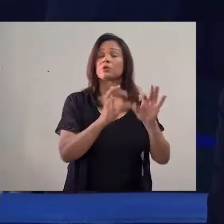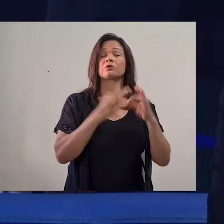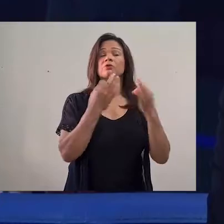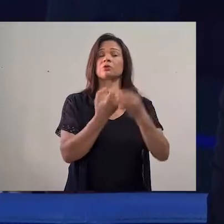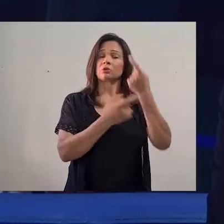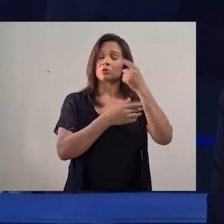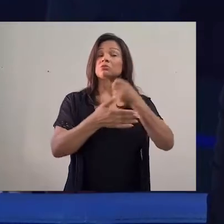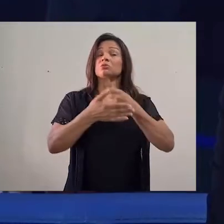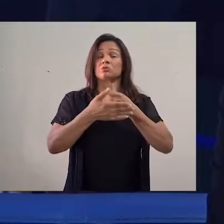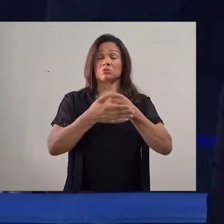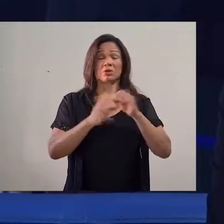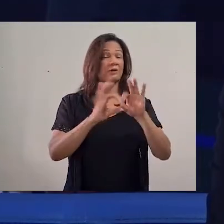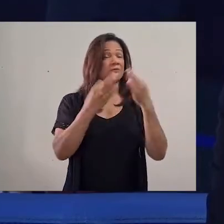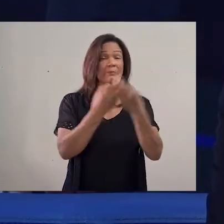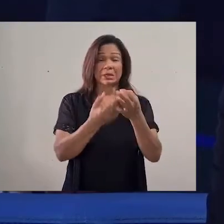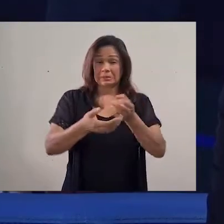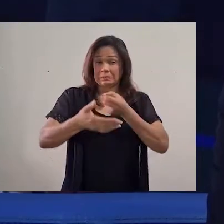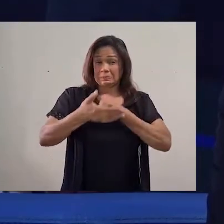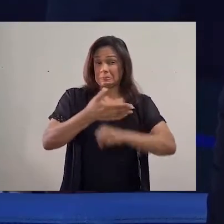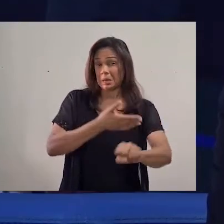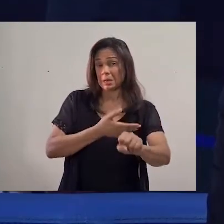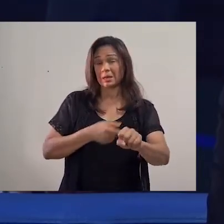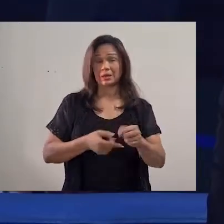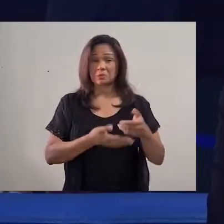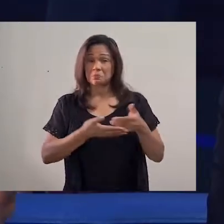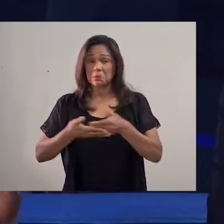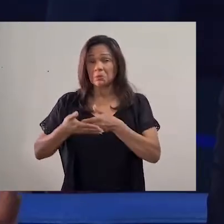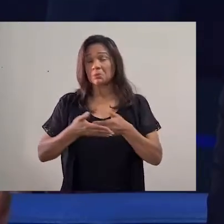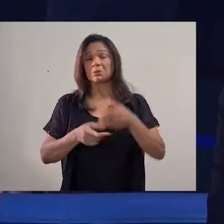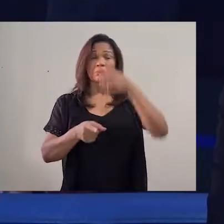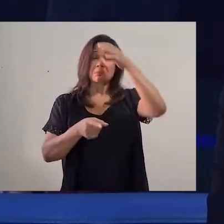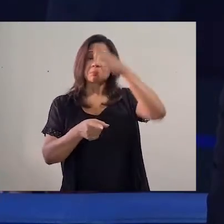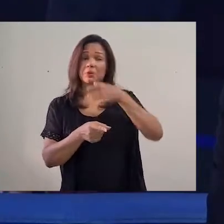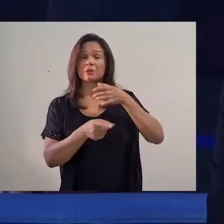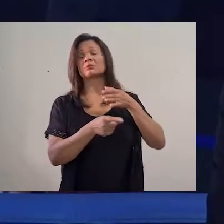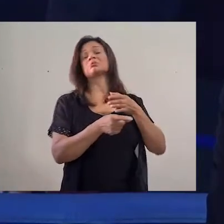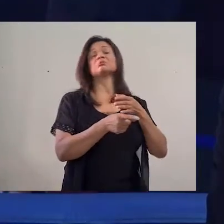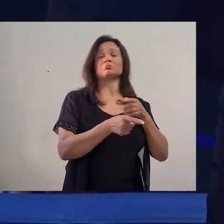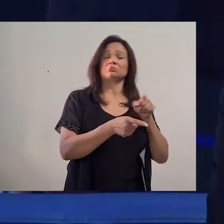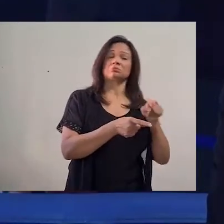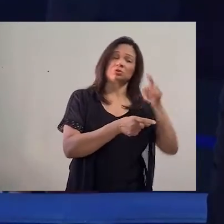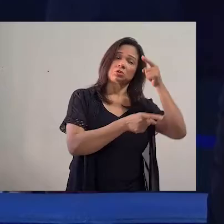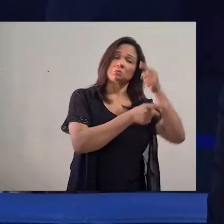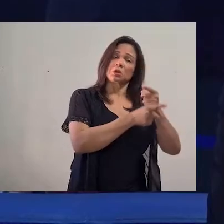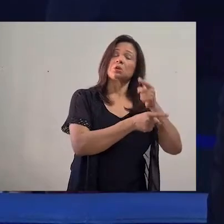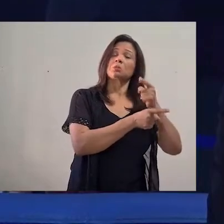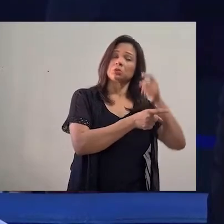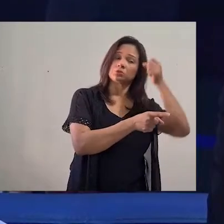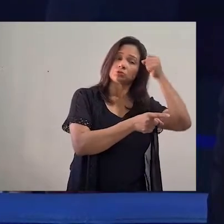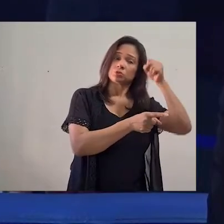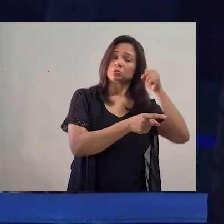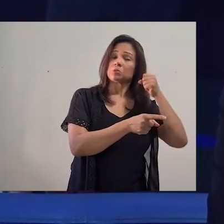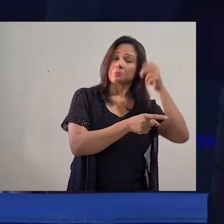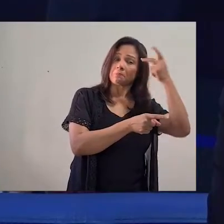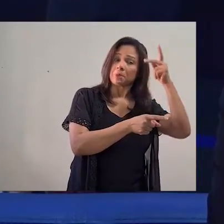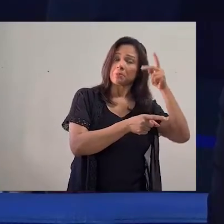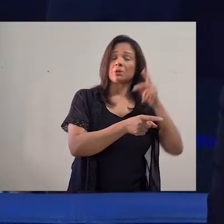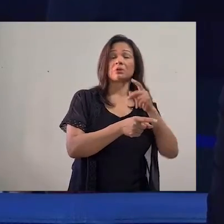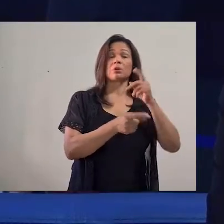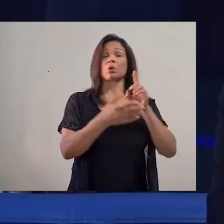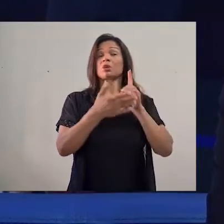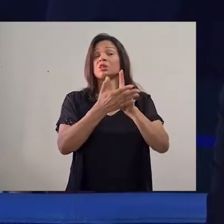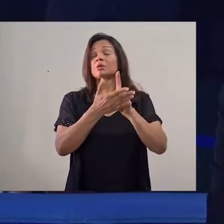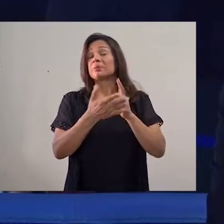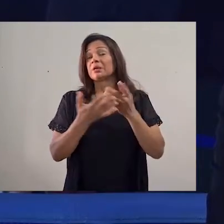a la familia, porque una familia que le nace un miembro, porque no es solamente papá y mamá, un miembro, un hermano, un sobrino,